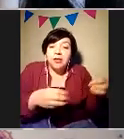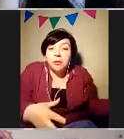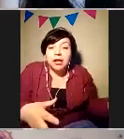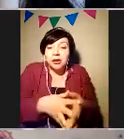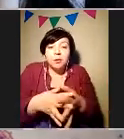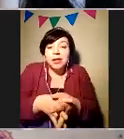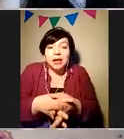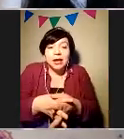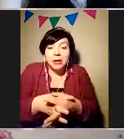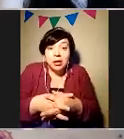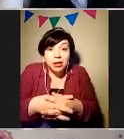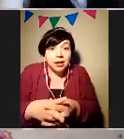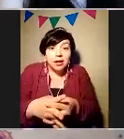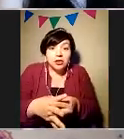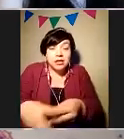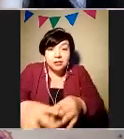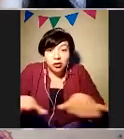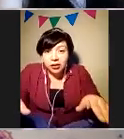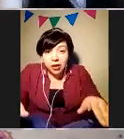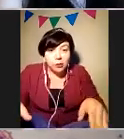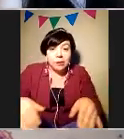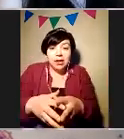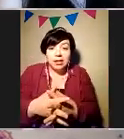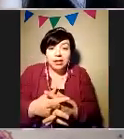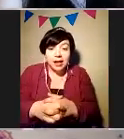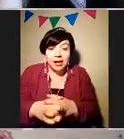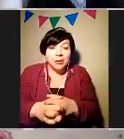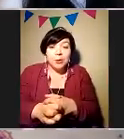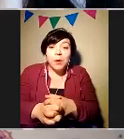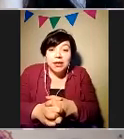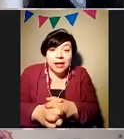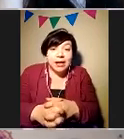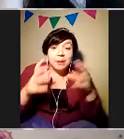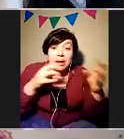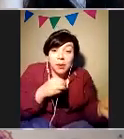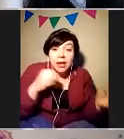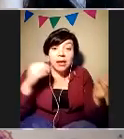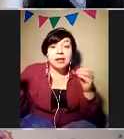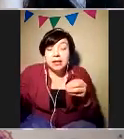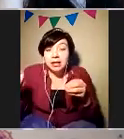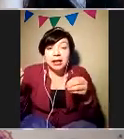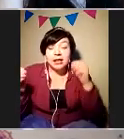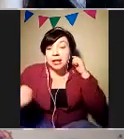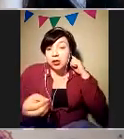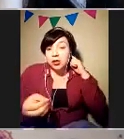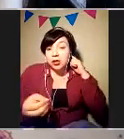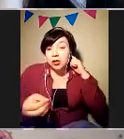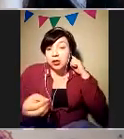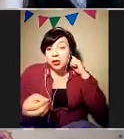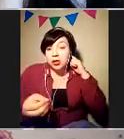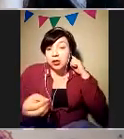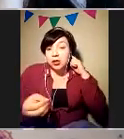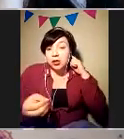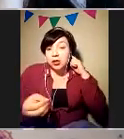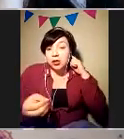farandularizado, además. Los medios, las periodistas y las noteras salen todos los días con una prenda distinta, sí. Nos muestran en las películas, en las teleseries, en